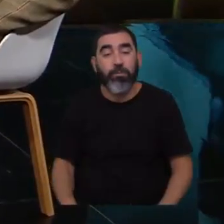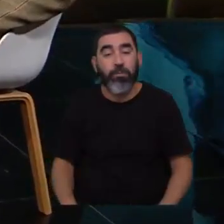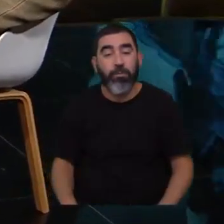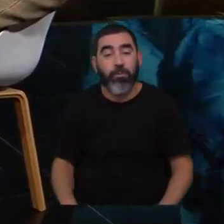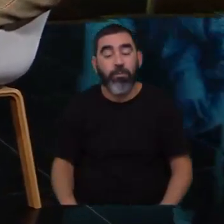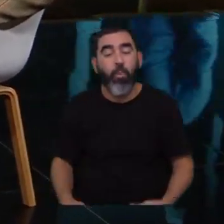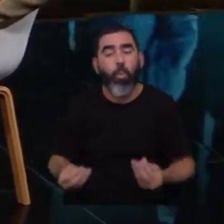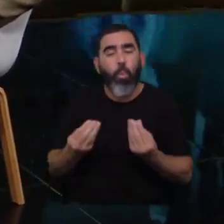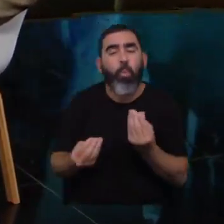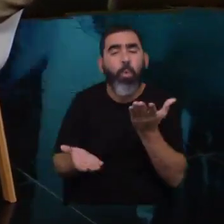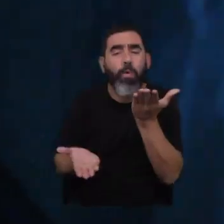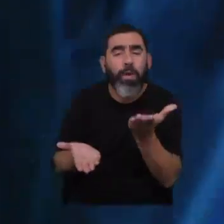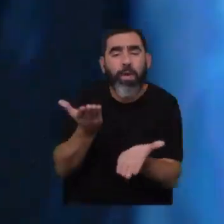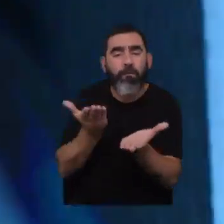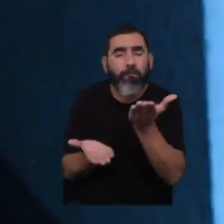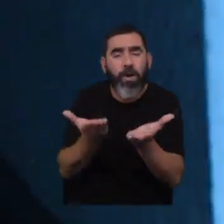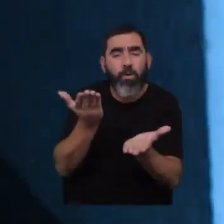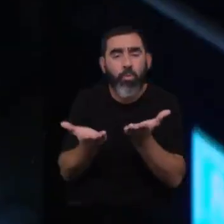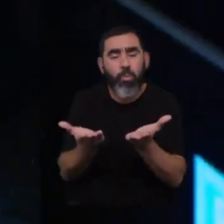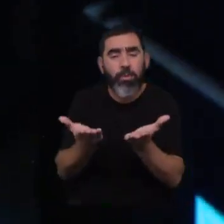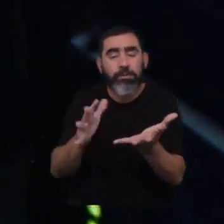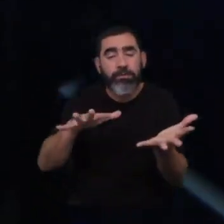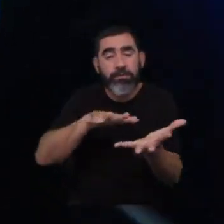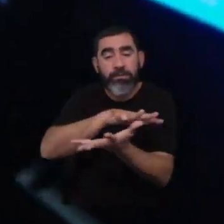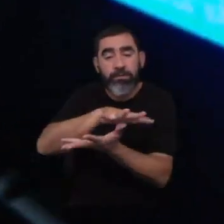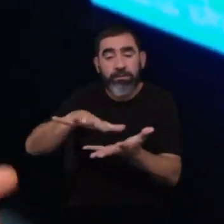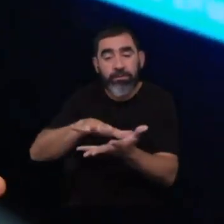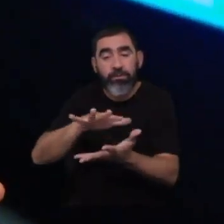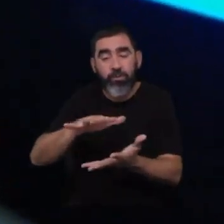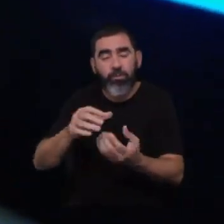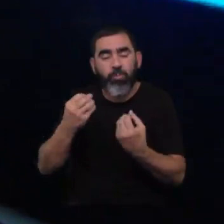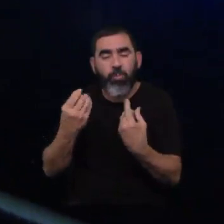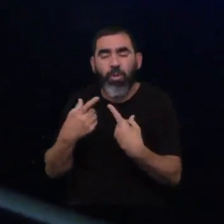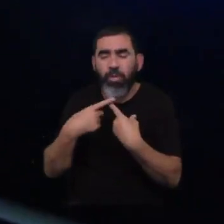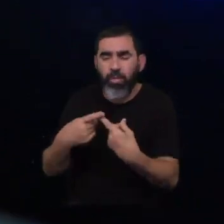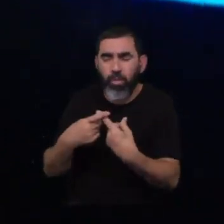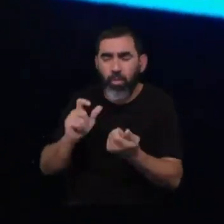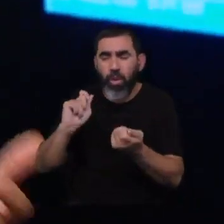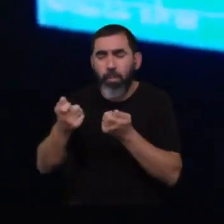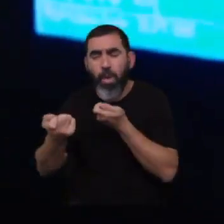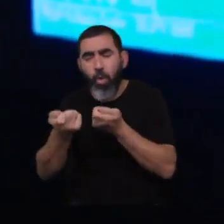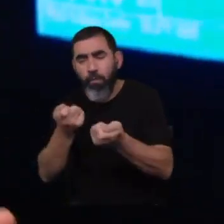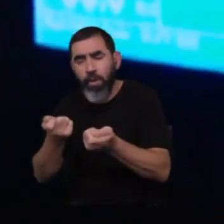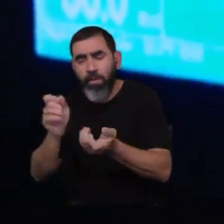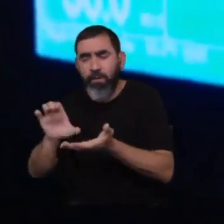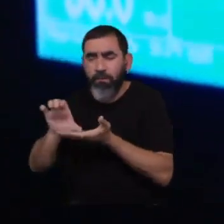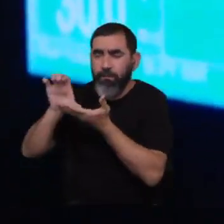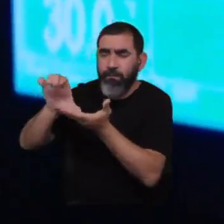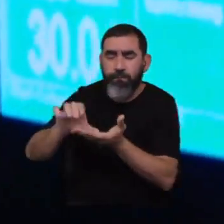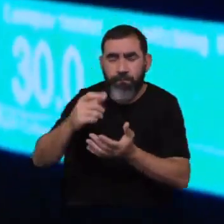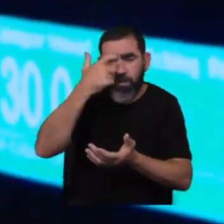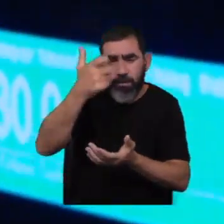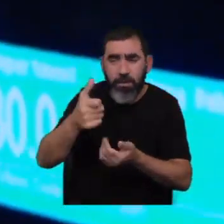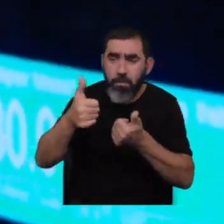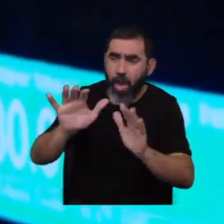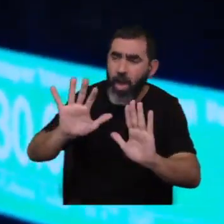¿Cómo evalúan ustedes la situación actual? Porque discutimos mucho si hay que cambiar la gobernanza, si hay que invertir en ciencia, si está bien